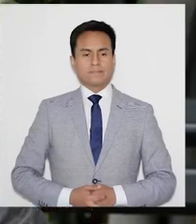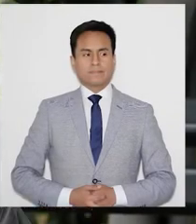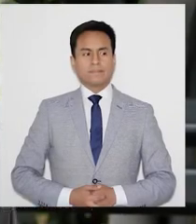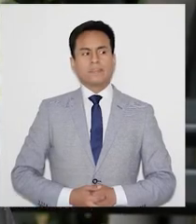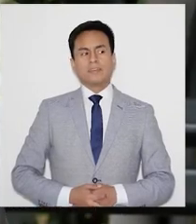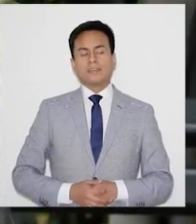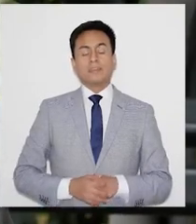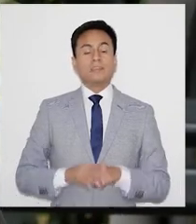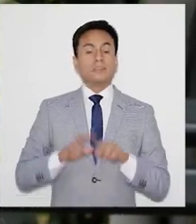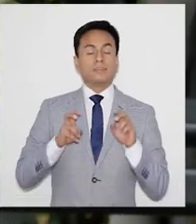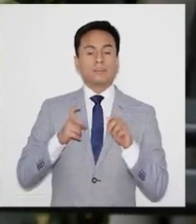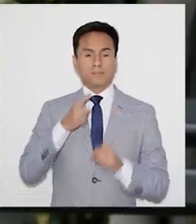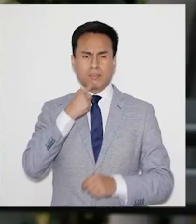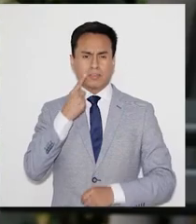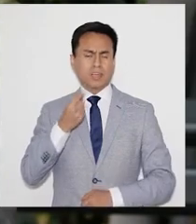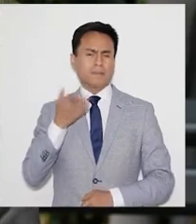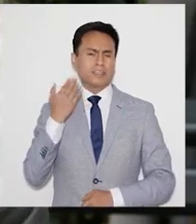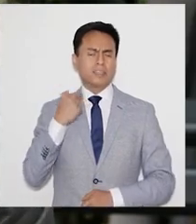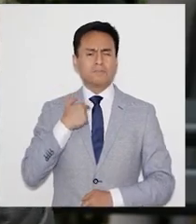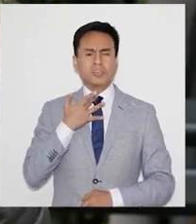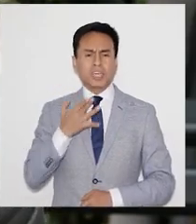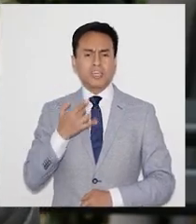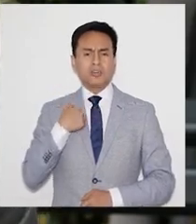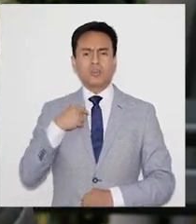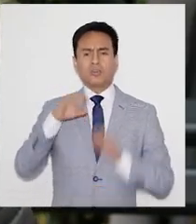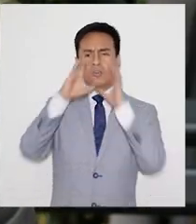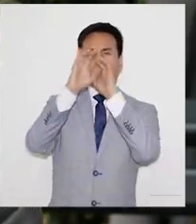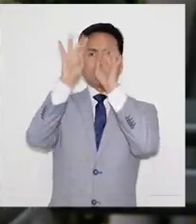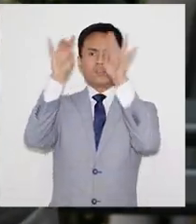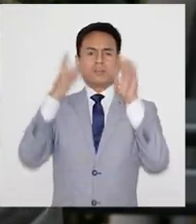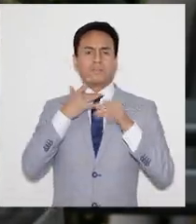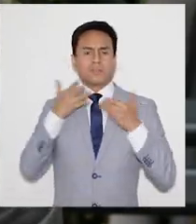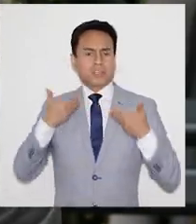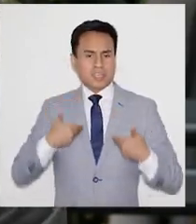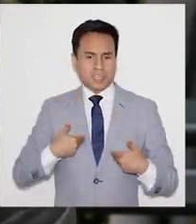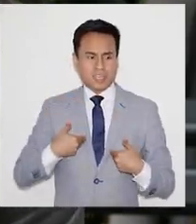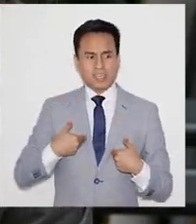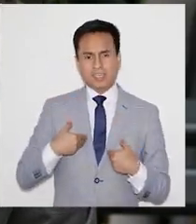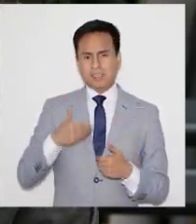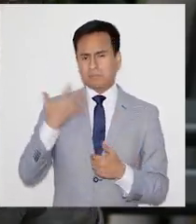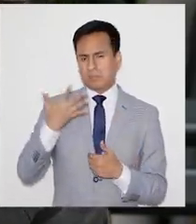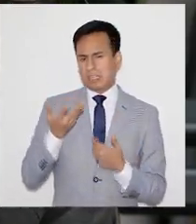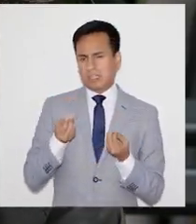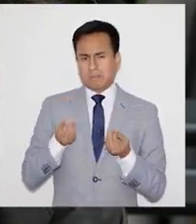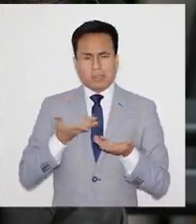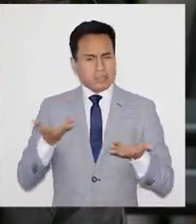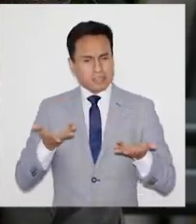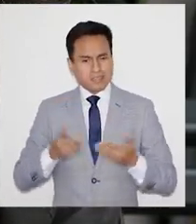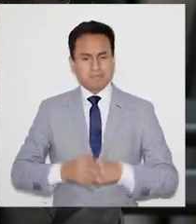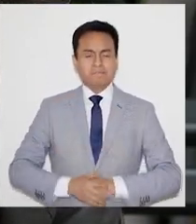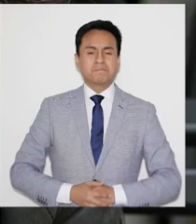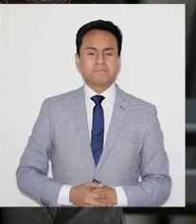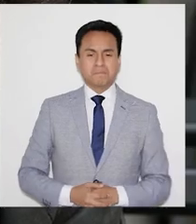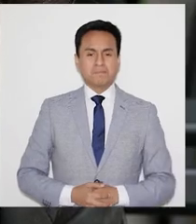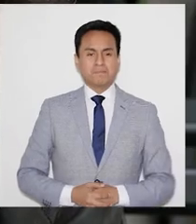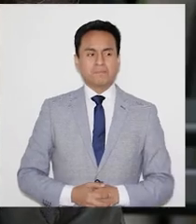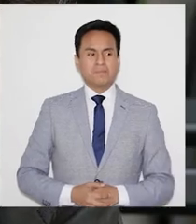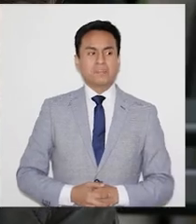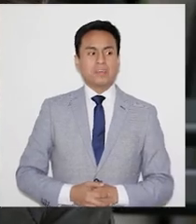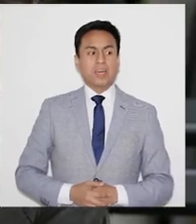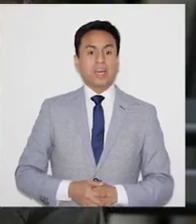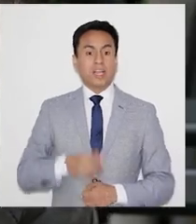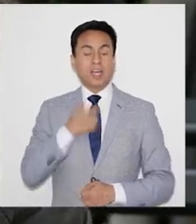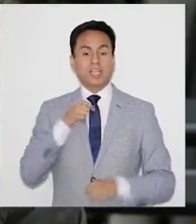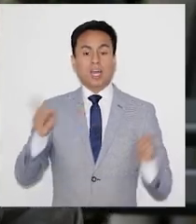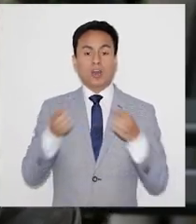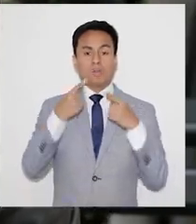Tengo un tío que me preguntaba por qué yo quería ser astrónoma, qué utilidad tenía ser astrónoma. Y a él le encanta